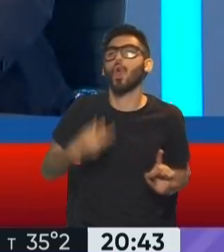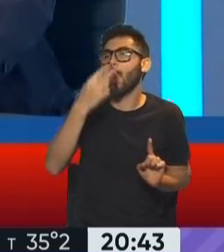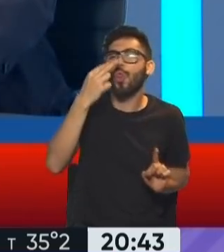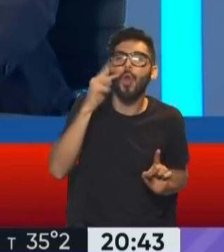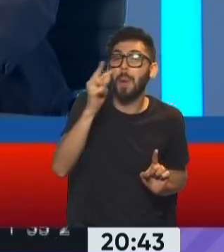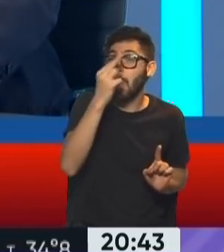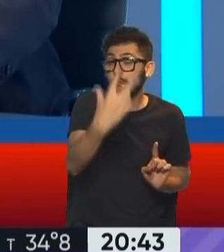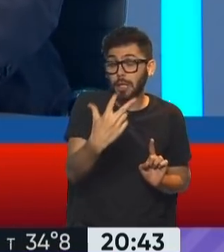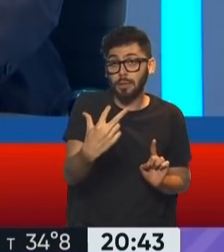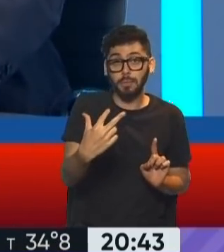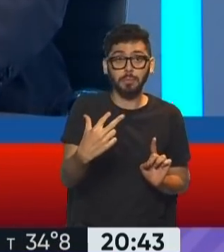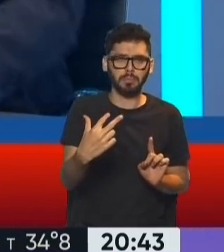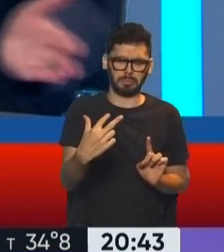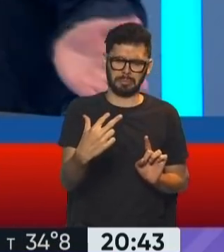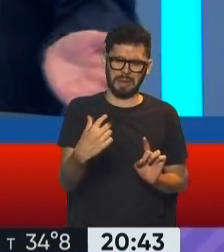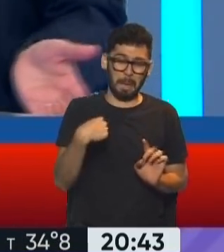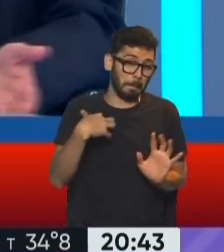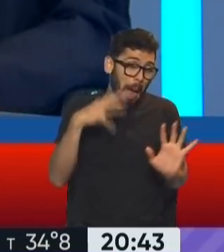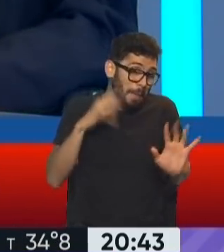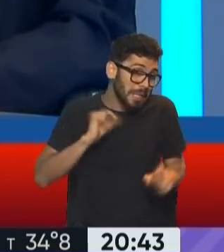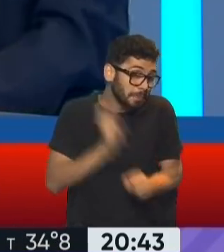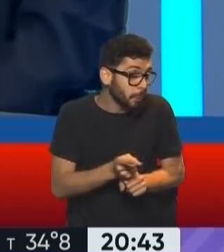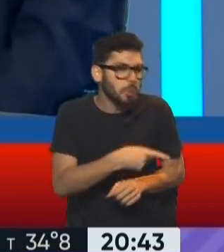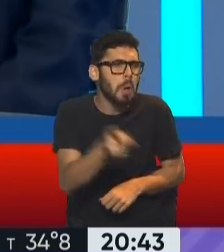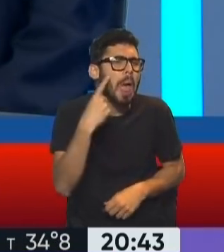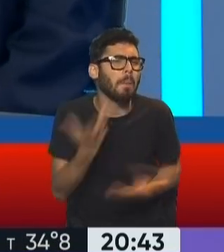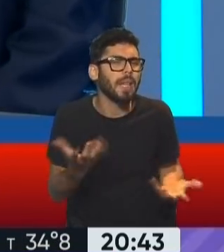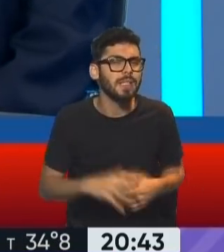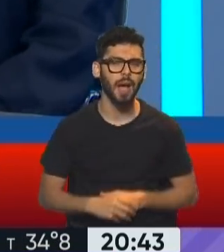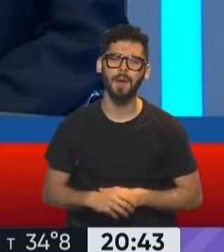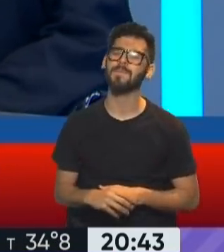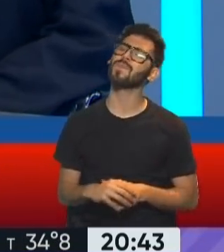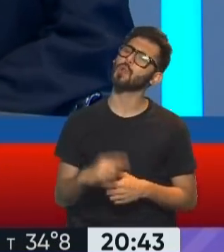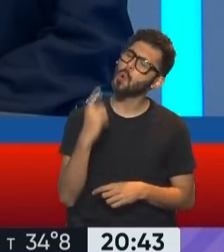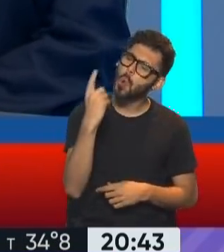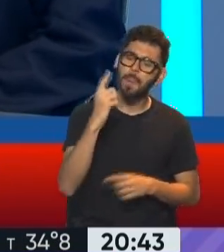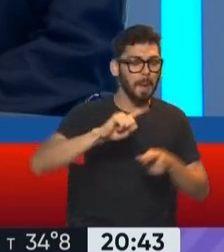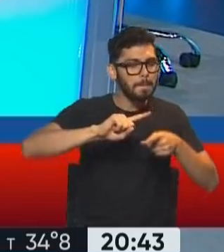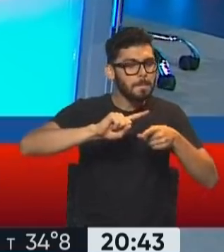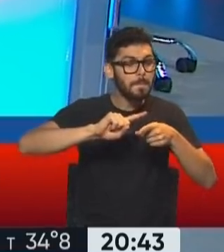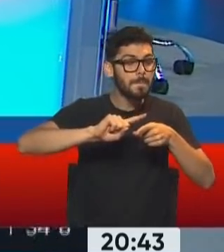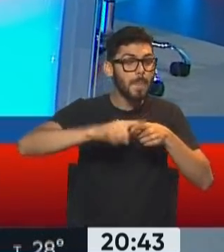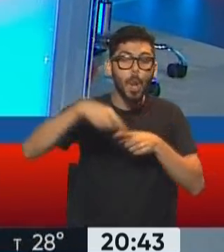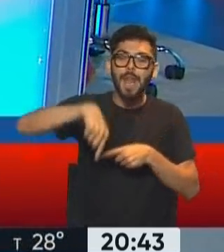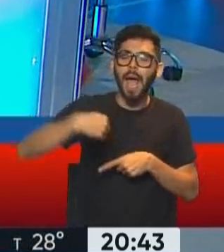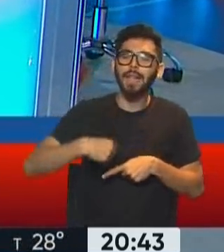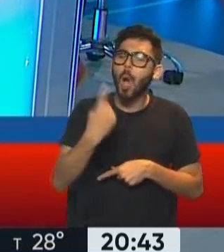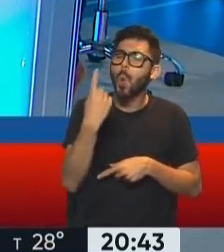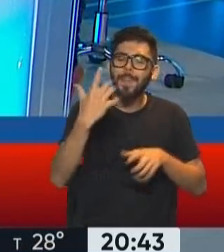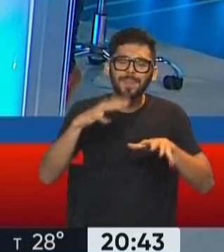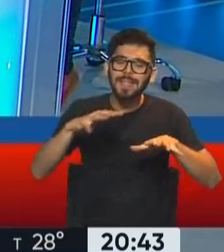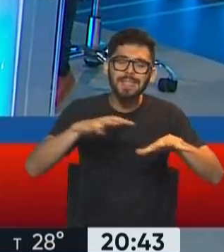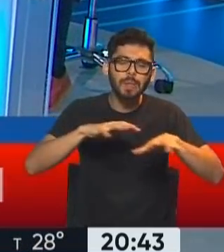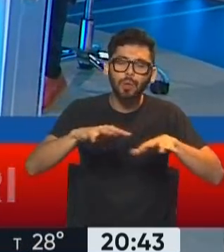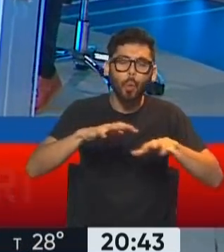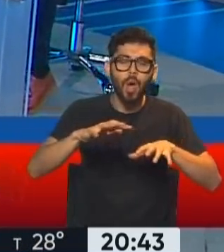parece imposible esto. ¿Qué piensan? Hay un fenómeno que se da en la política argentina, que